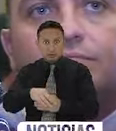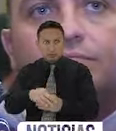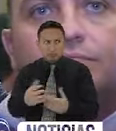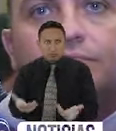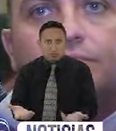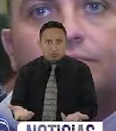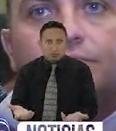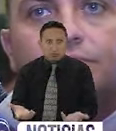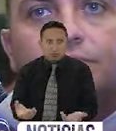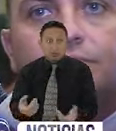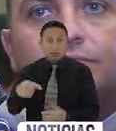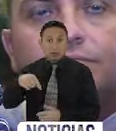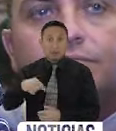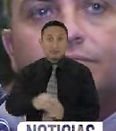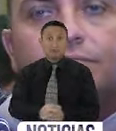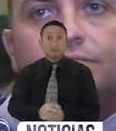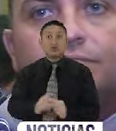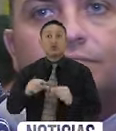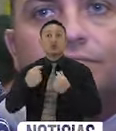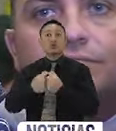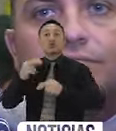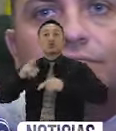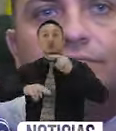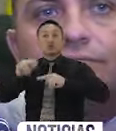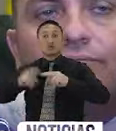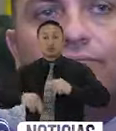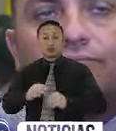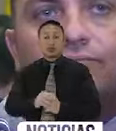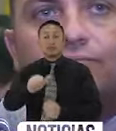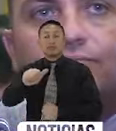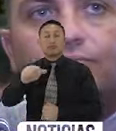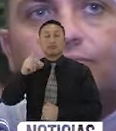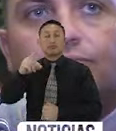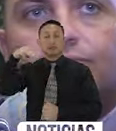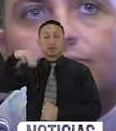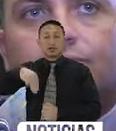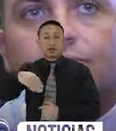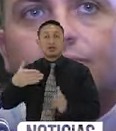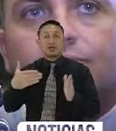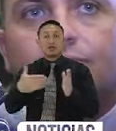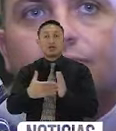de que ya la bancada de Construye y la bancada ADN han votado en contra de la